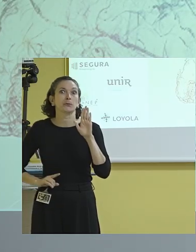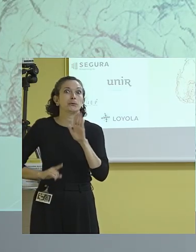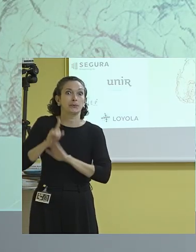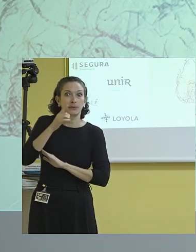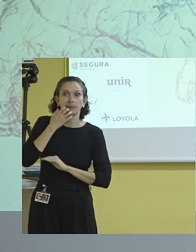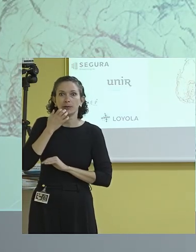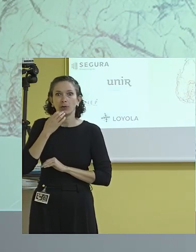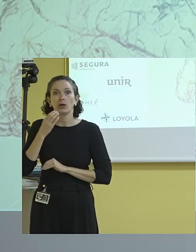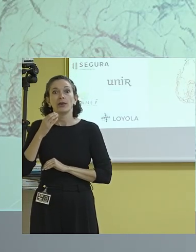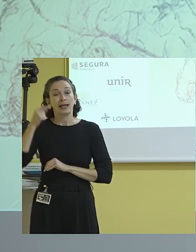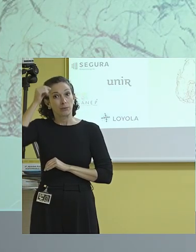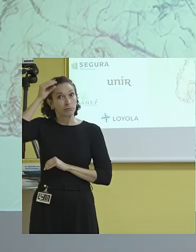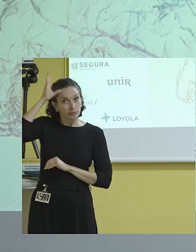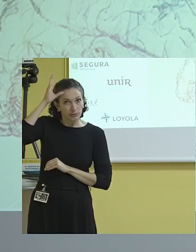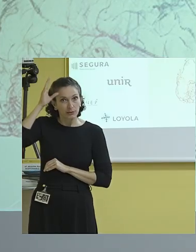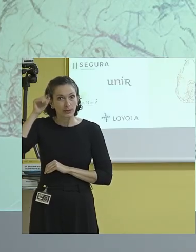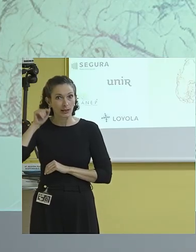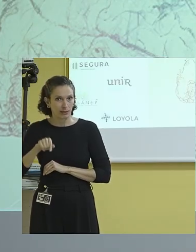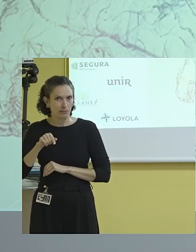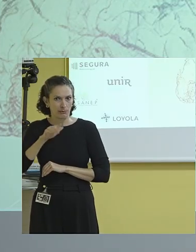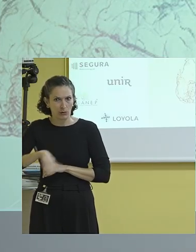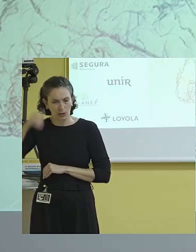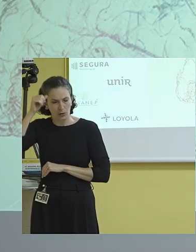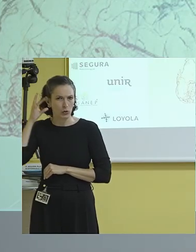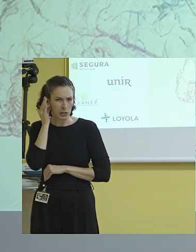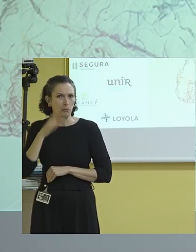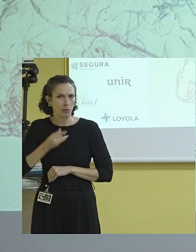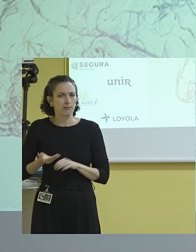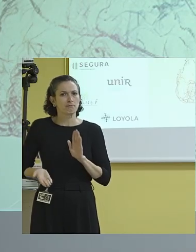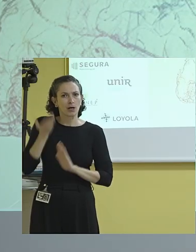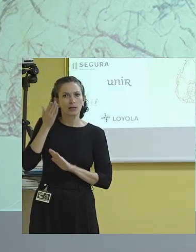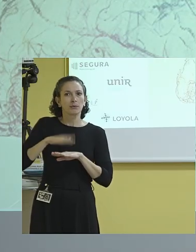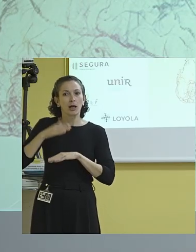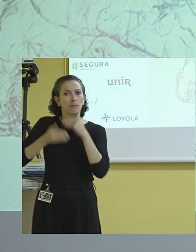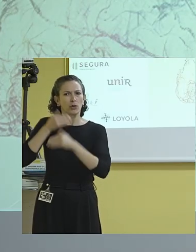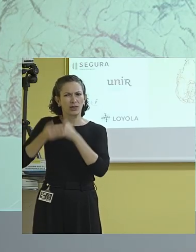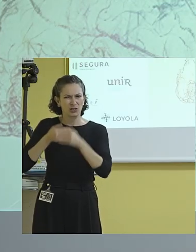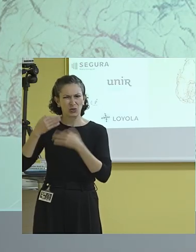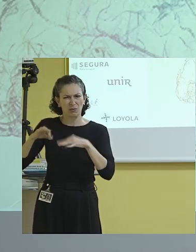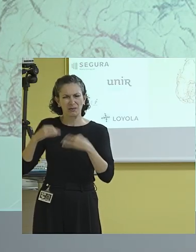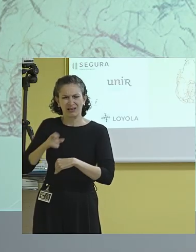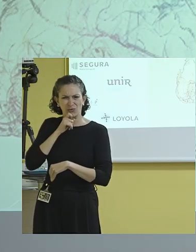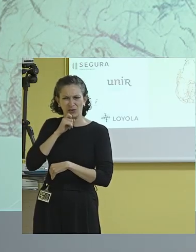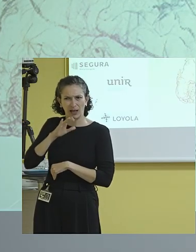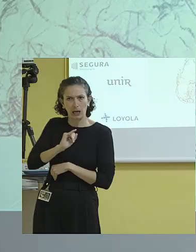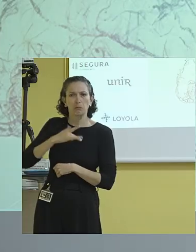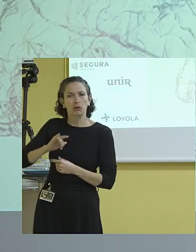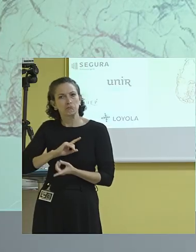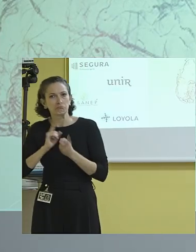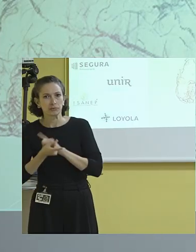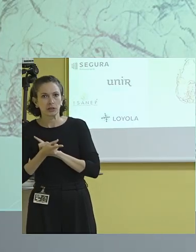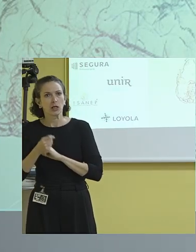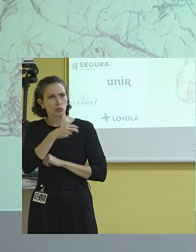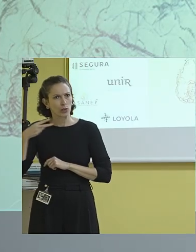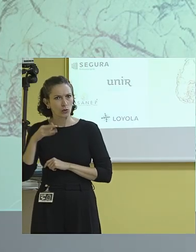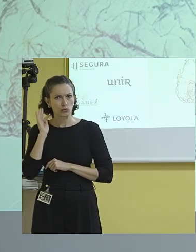aumento, por ejemplo, del CI en muchos niños y niñas, para cambiar muchos procesos de neurodesarrollo que salen atípicos o con dificultades. En general, con muy buenos resultados